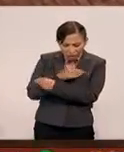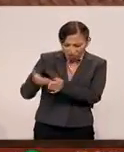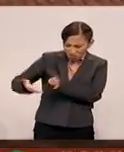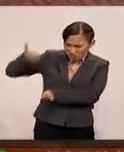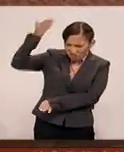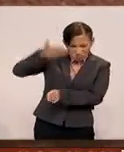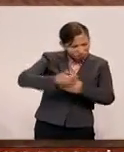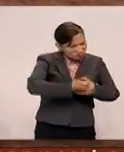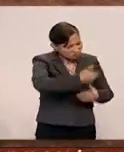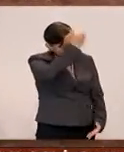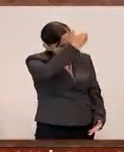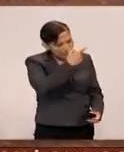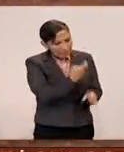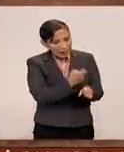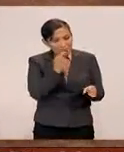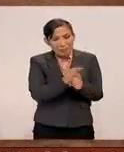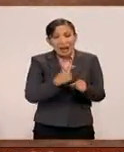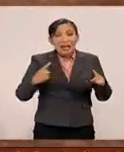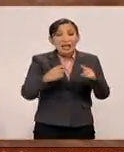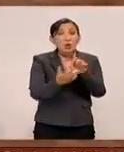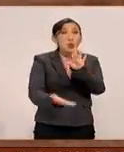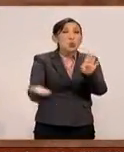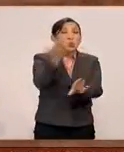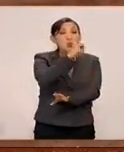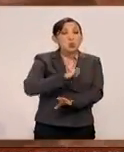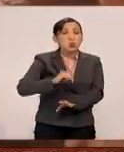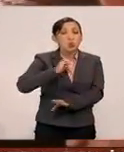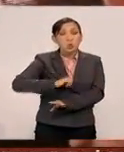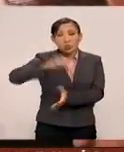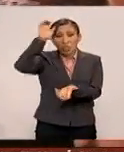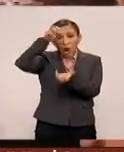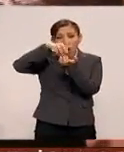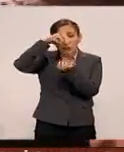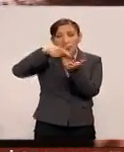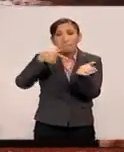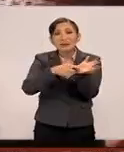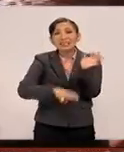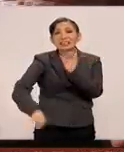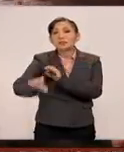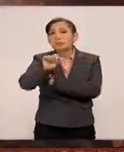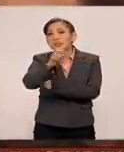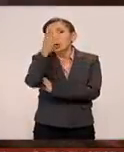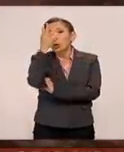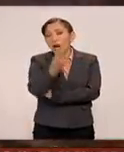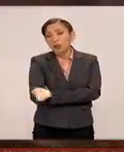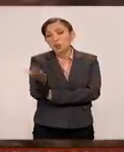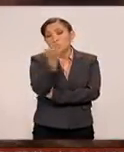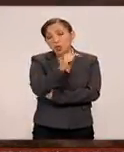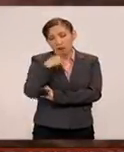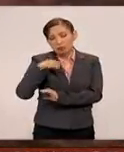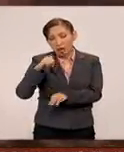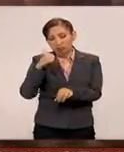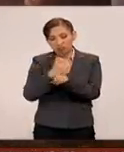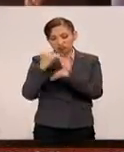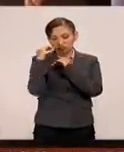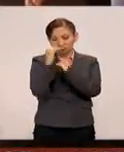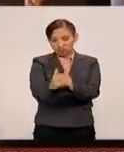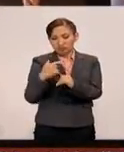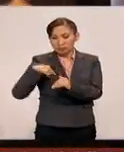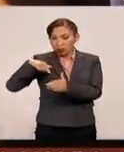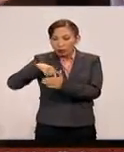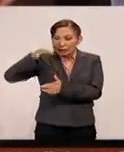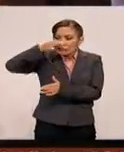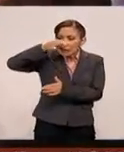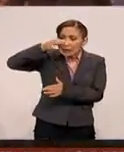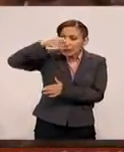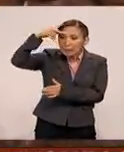que corresponde a la primera catedral construida por encargo de Hernán Cortés en 1524 y que se ubicó en el límite sur del recinto